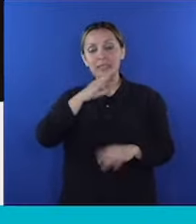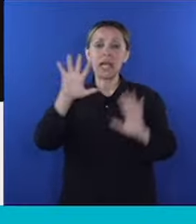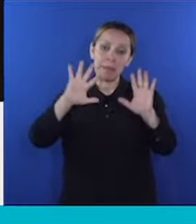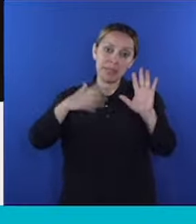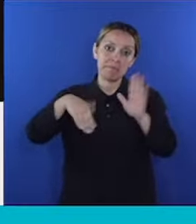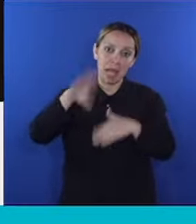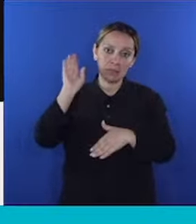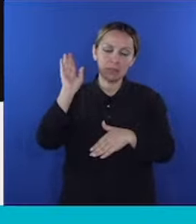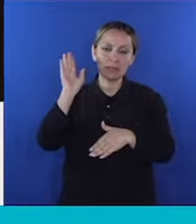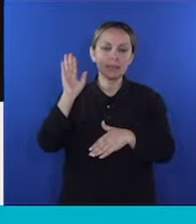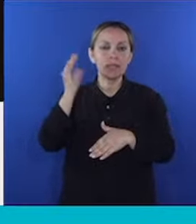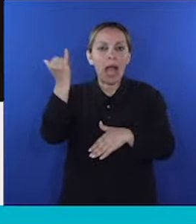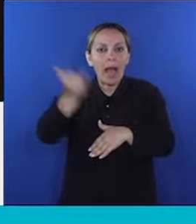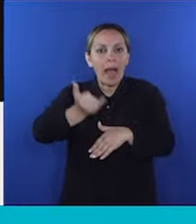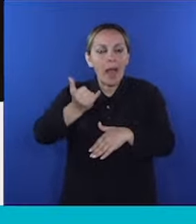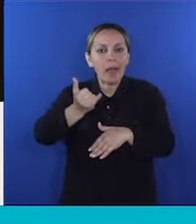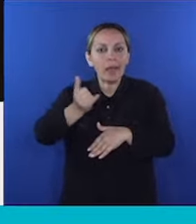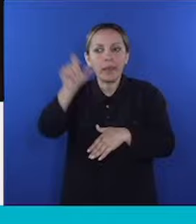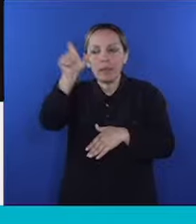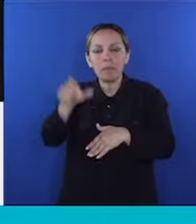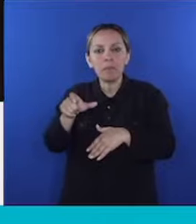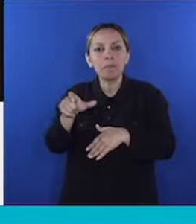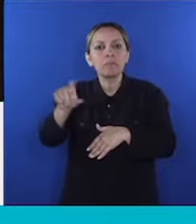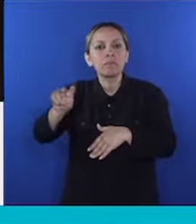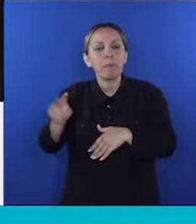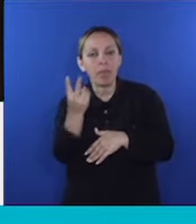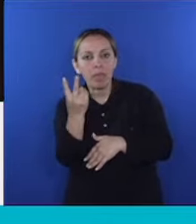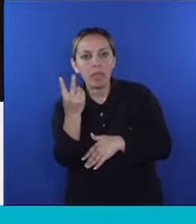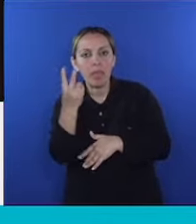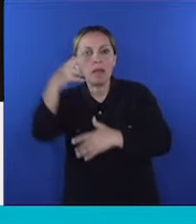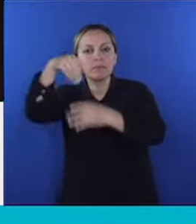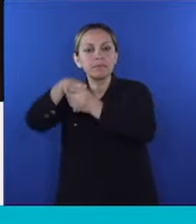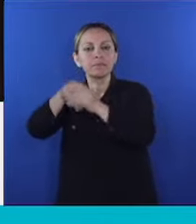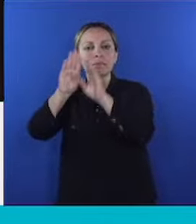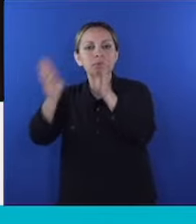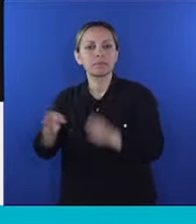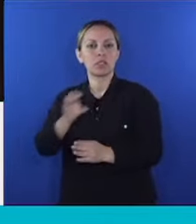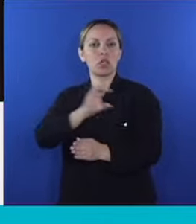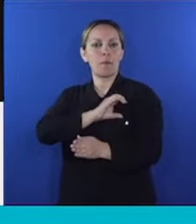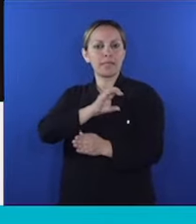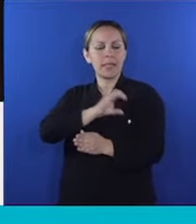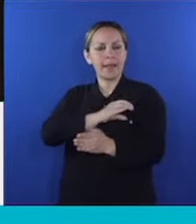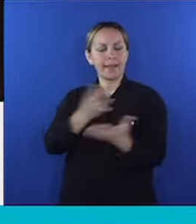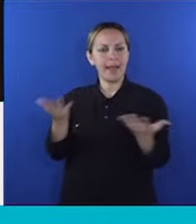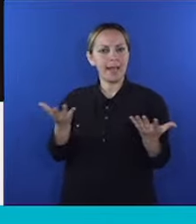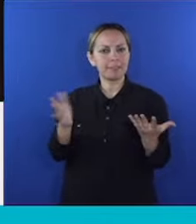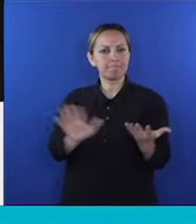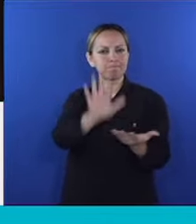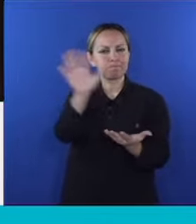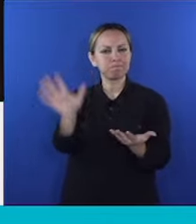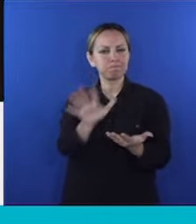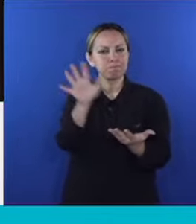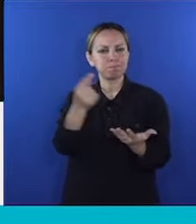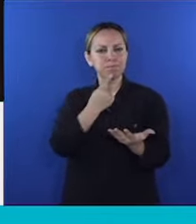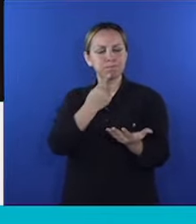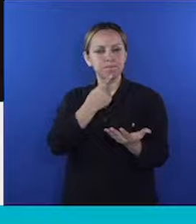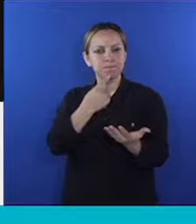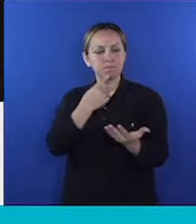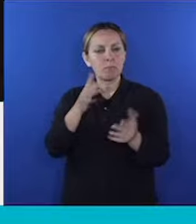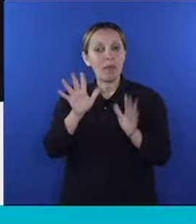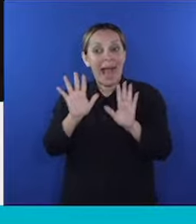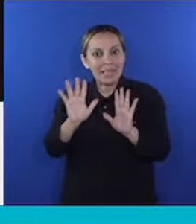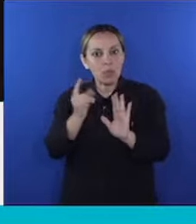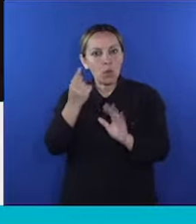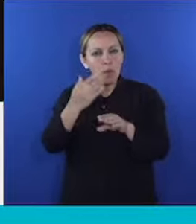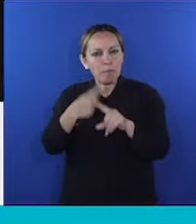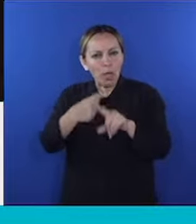Aparece muerto con causas dudosas un detenido en una comisaría bonair ya con esta velocidad Es evidente que hay